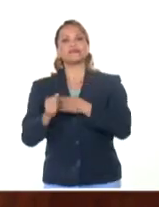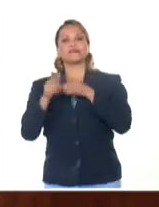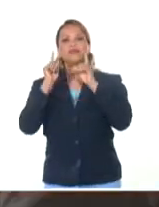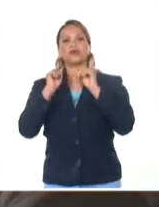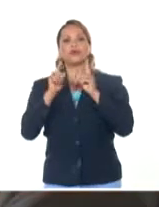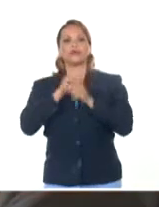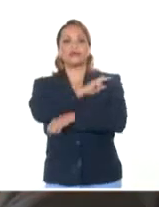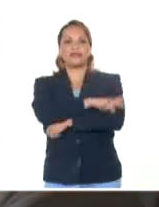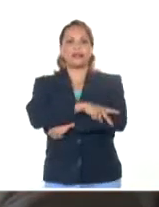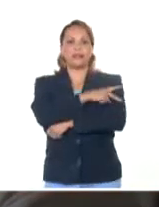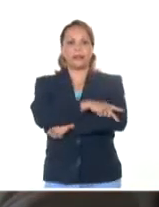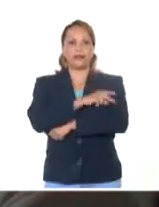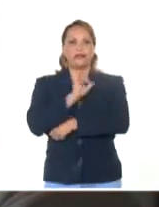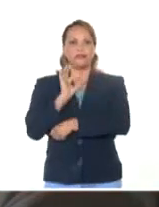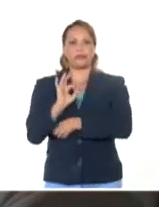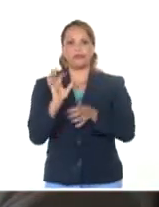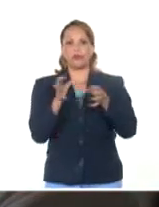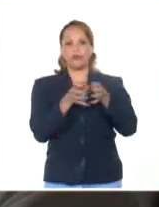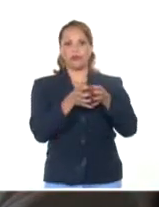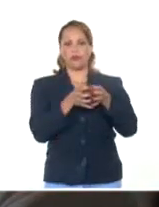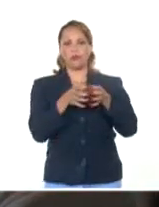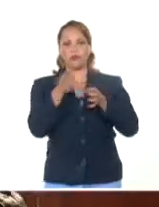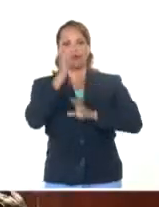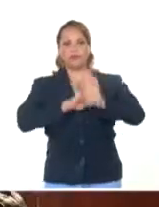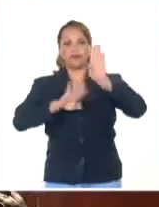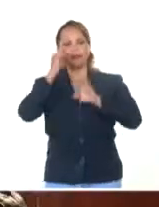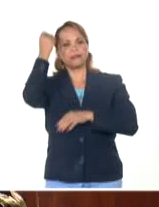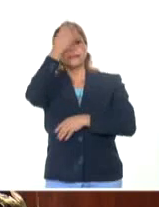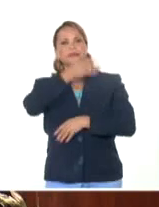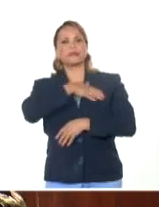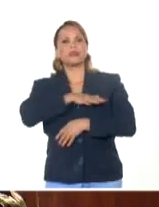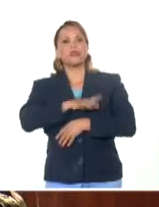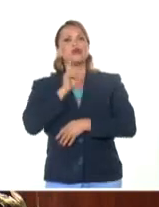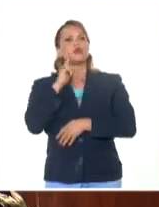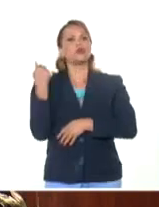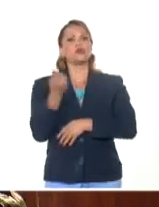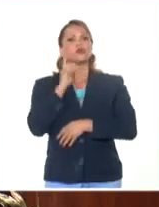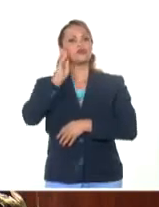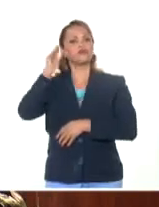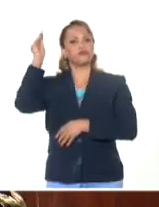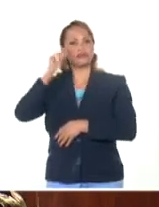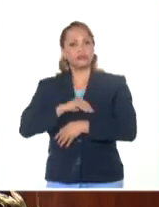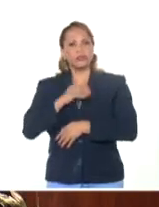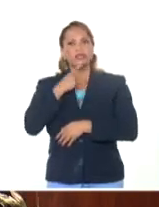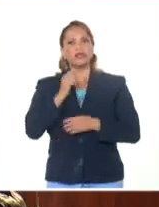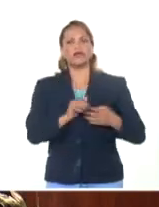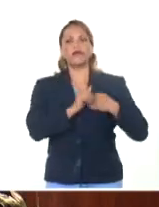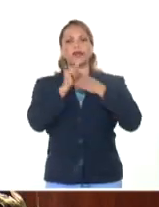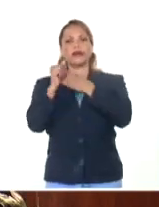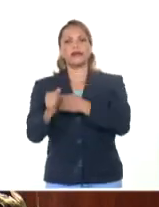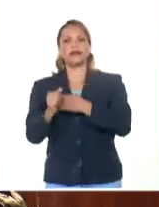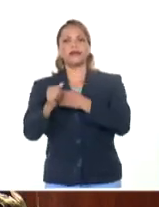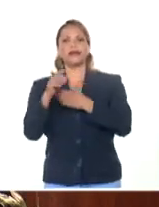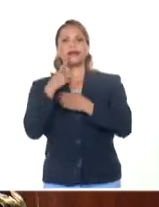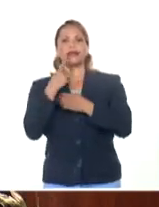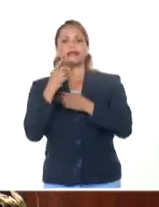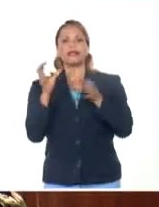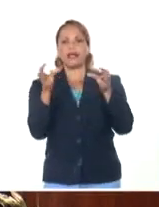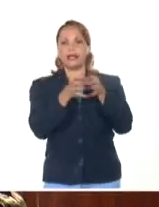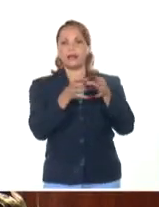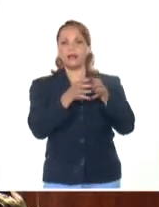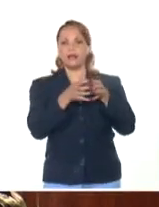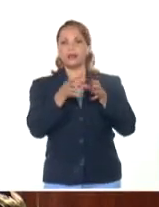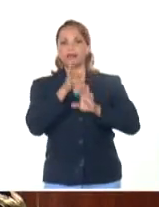Frente Polisario. Nos asiste la más firme convicción de que bajo la conducción y el liderazgo del Frente